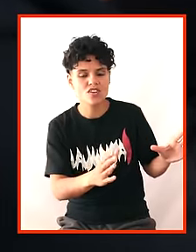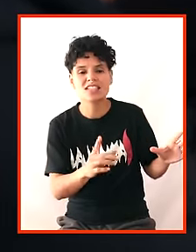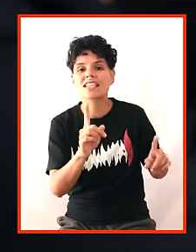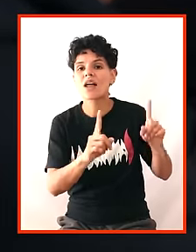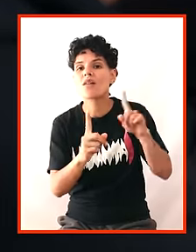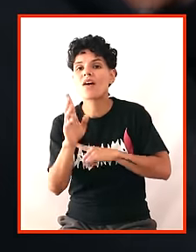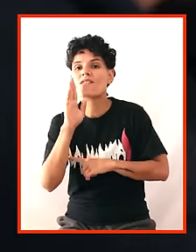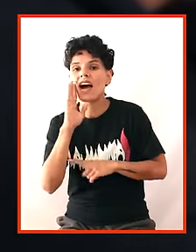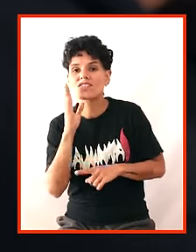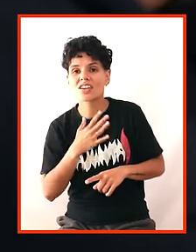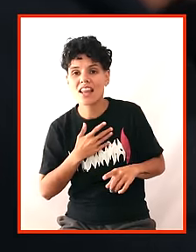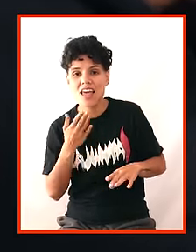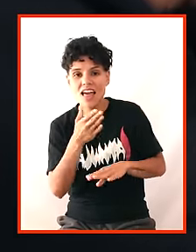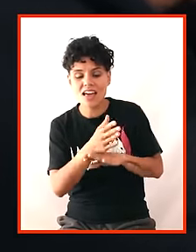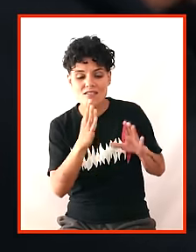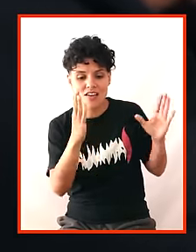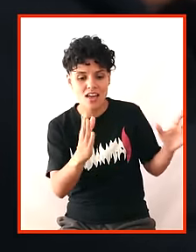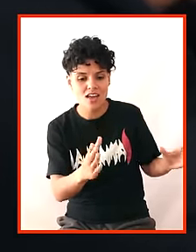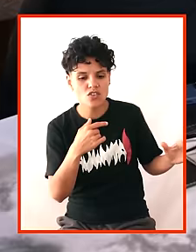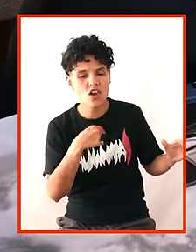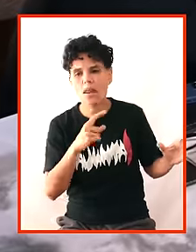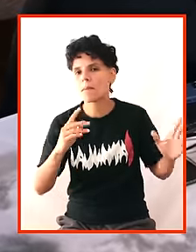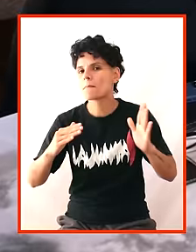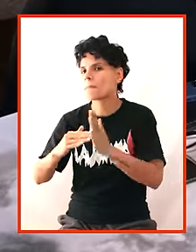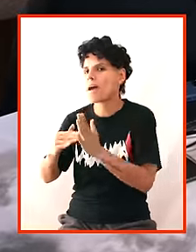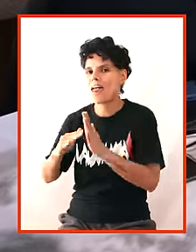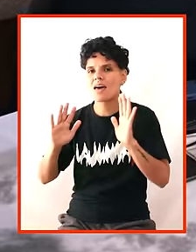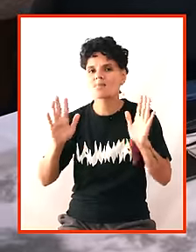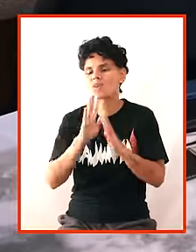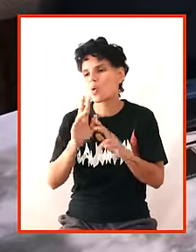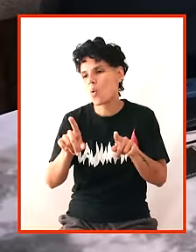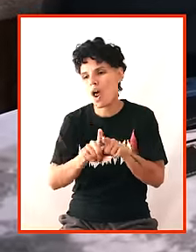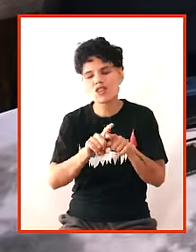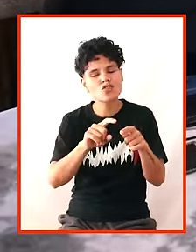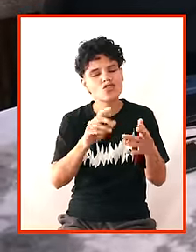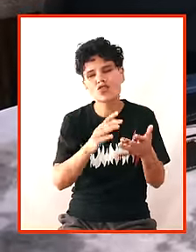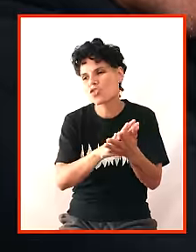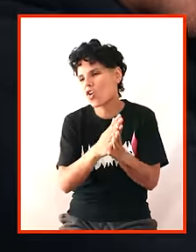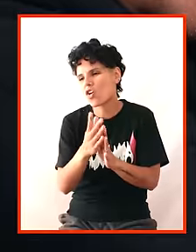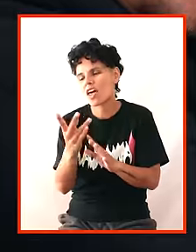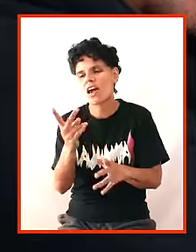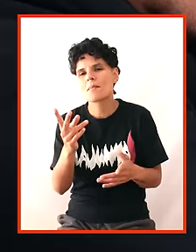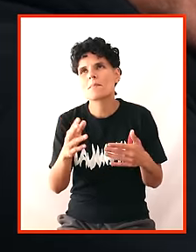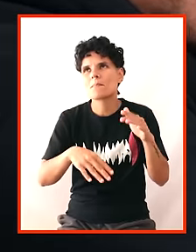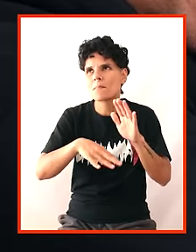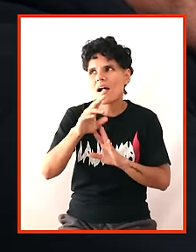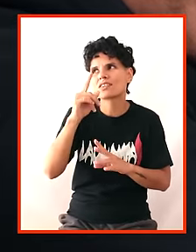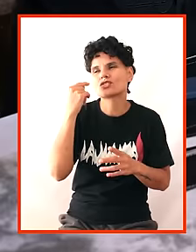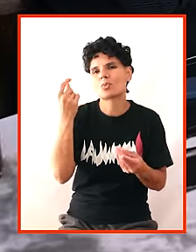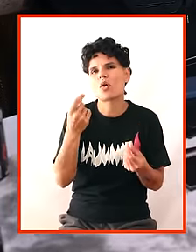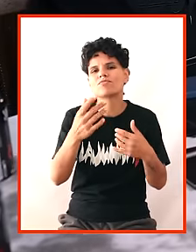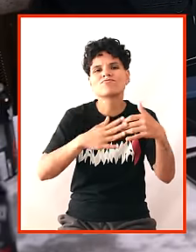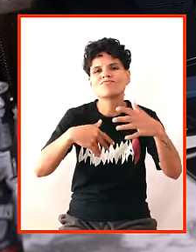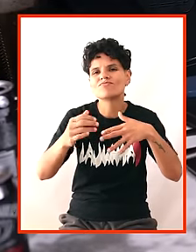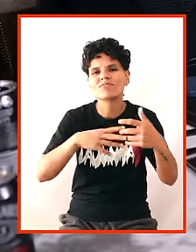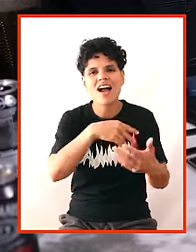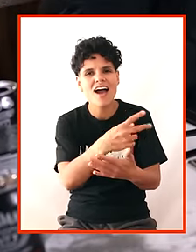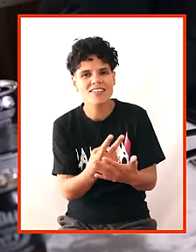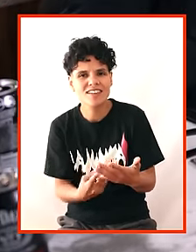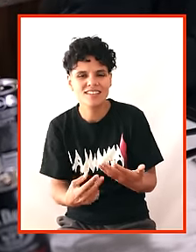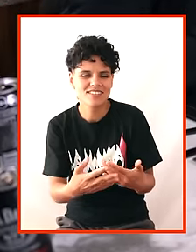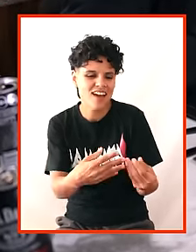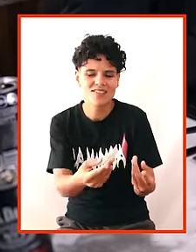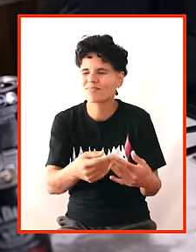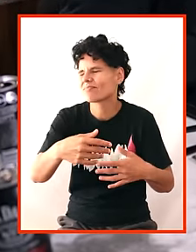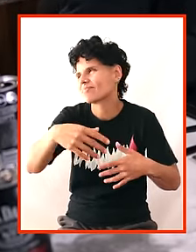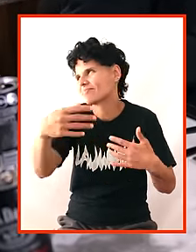grabar porque todo así muy, muy artesanal. Espero que le pongan de garra. Lluvia por edición, bueno, para no verme tan ridículo. Muchas gracias, Osorio.